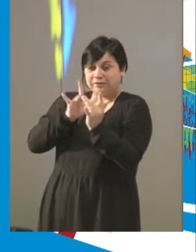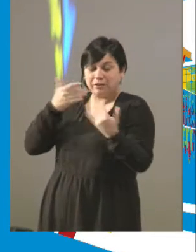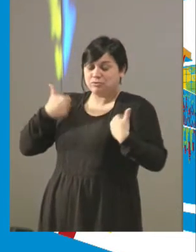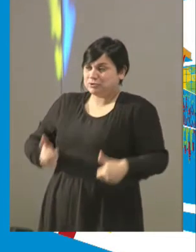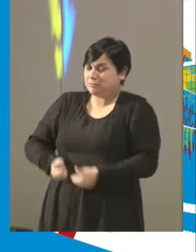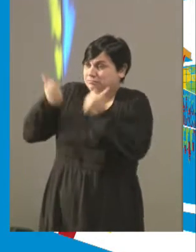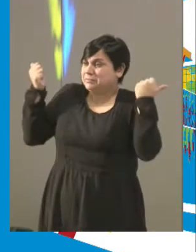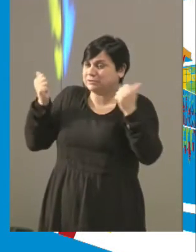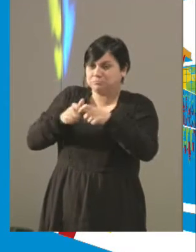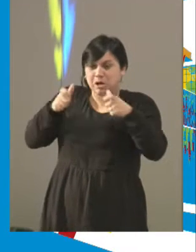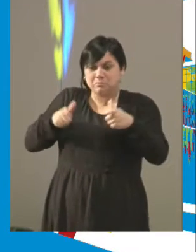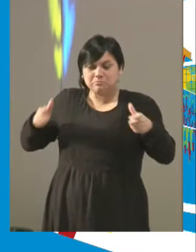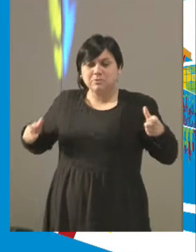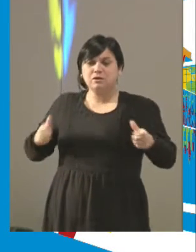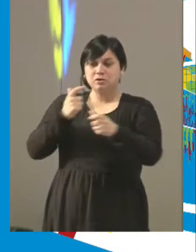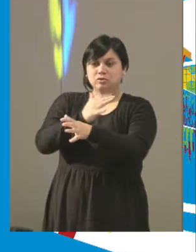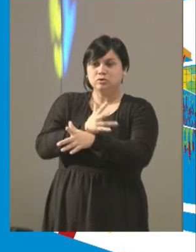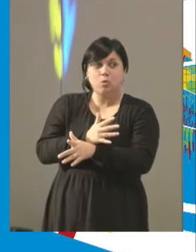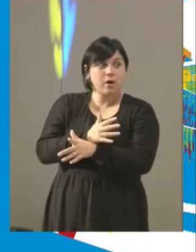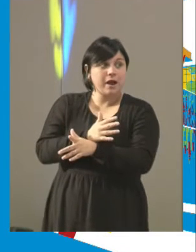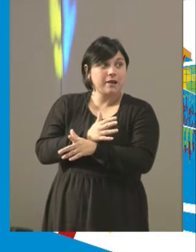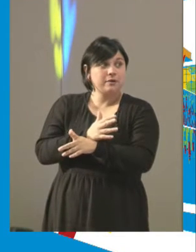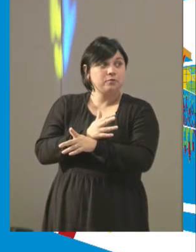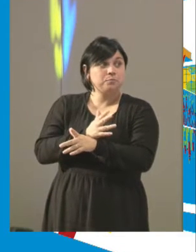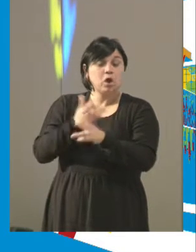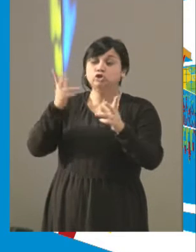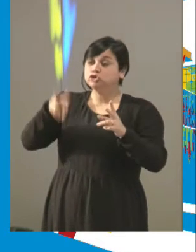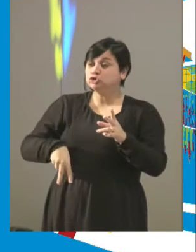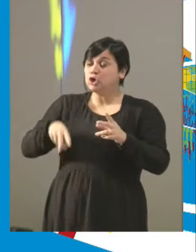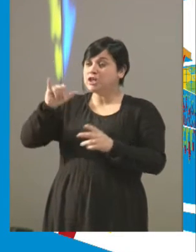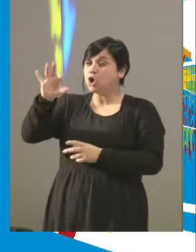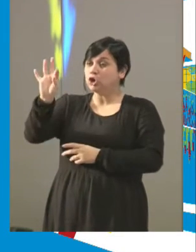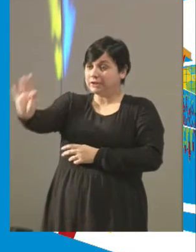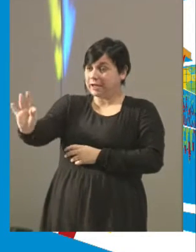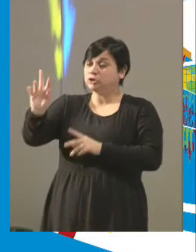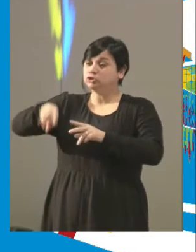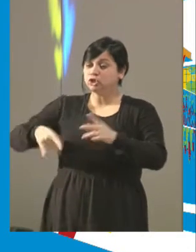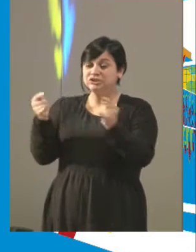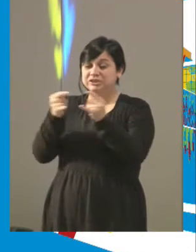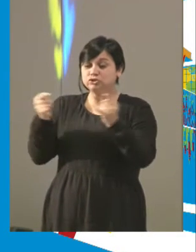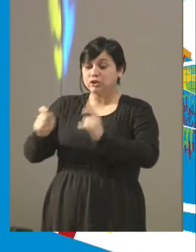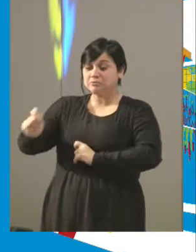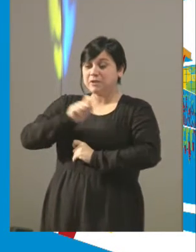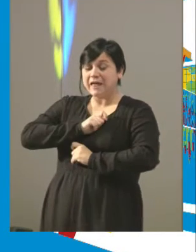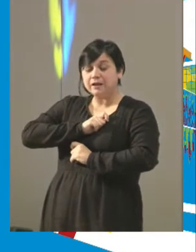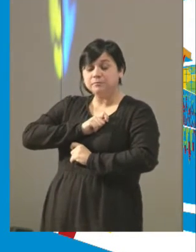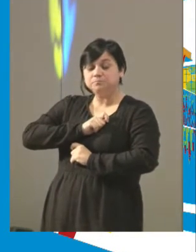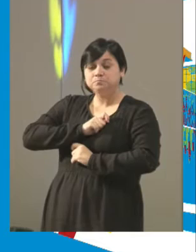creciendo exponencialmente, lo que Juan comentaba anteriormente, son IoTs, son dispositivos, son sensores que están dándonos información.